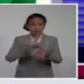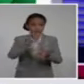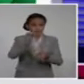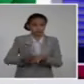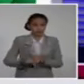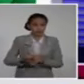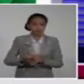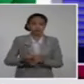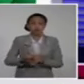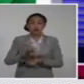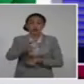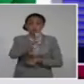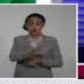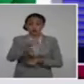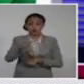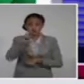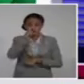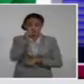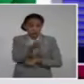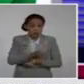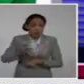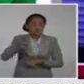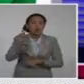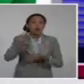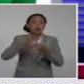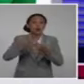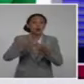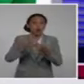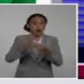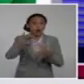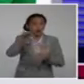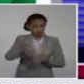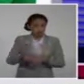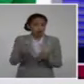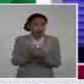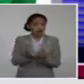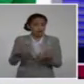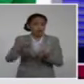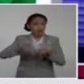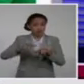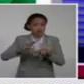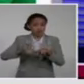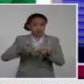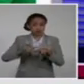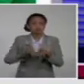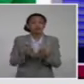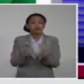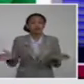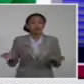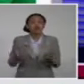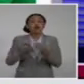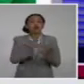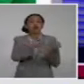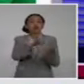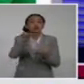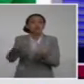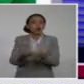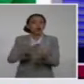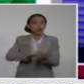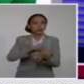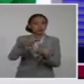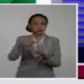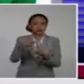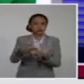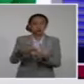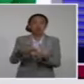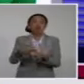Guanabacoa, de aquí de la provincia de La Habana, contacto de un caso ya diagnosticado previamente, con antecedentes